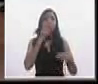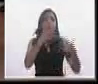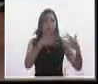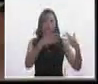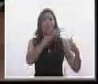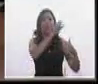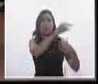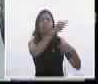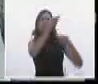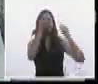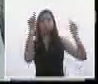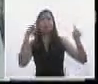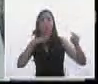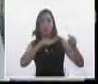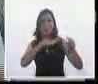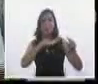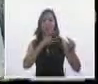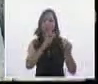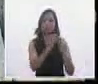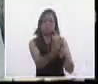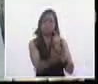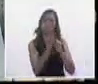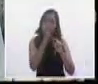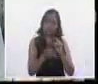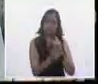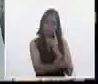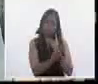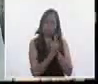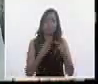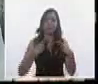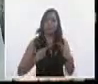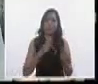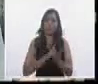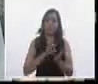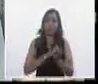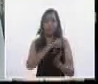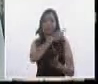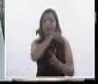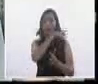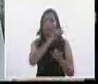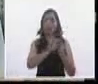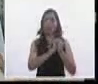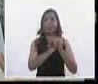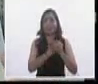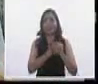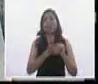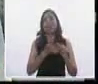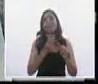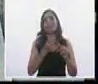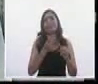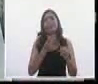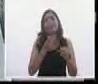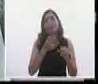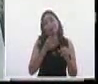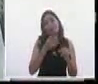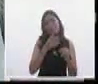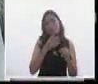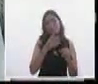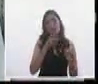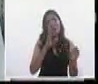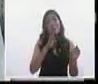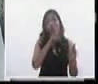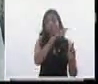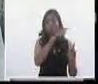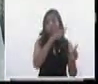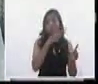trabajando con personas con discapacidad y que están justo este obtienen un distintivo si